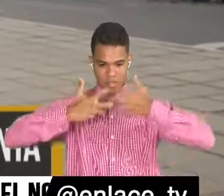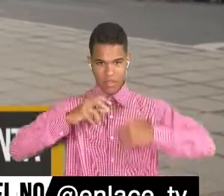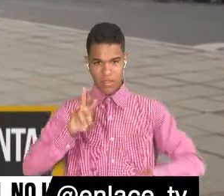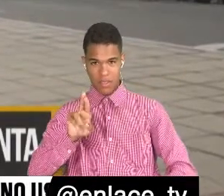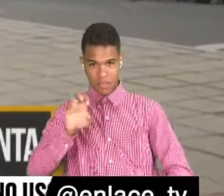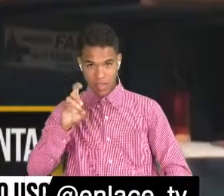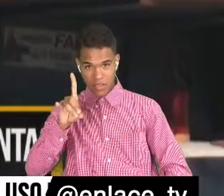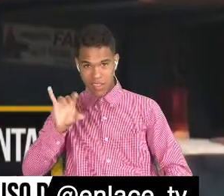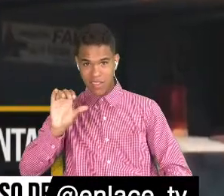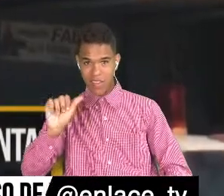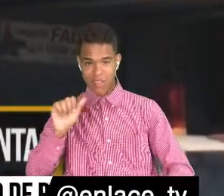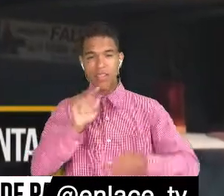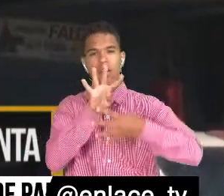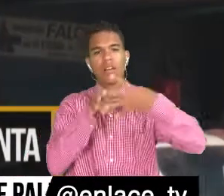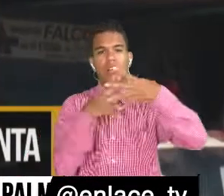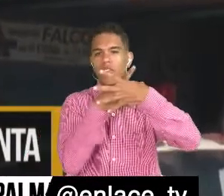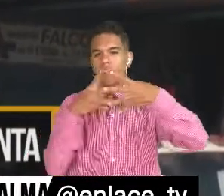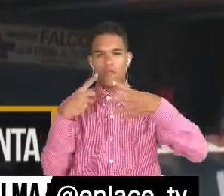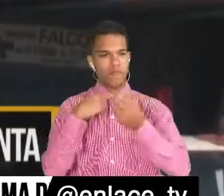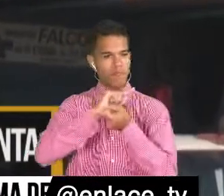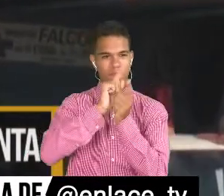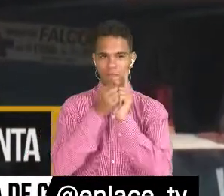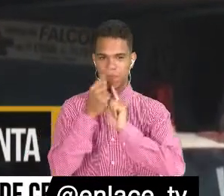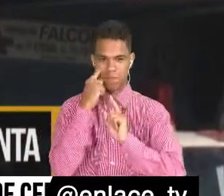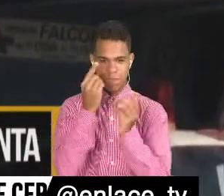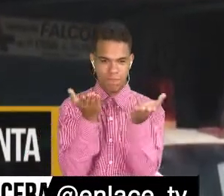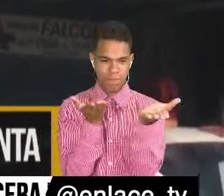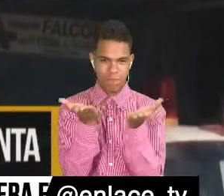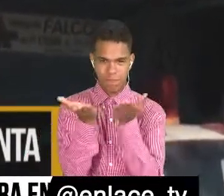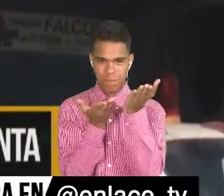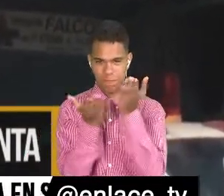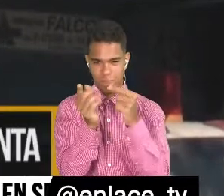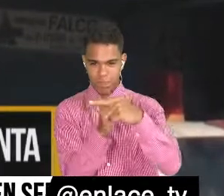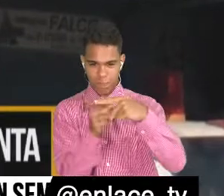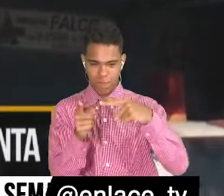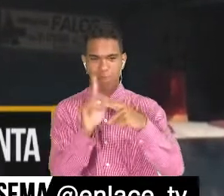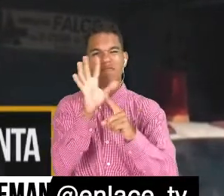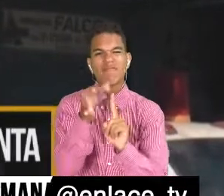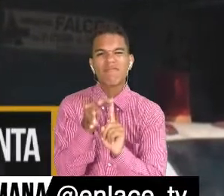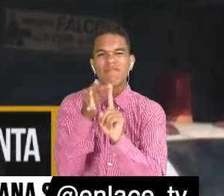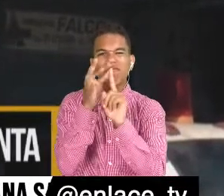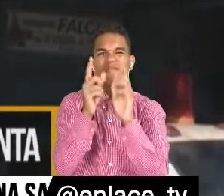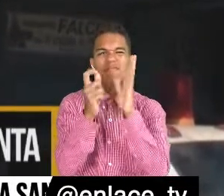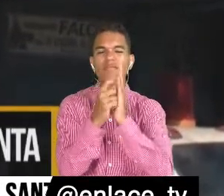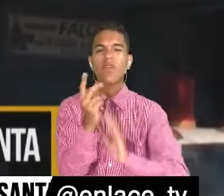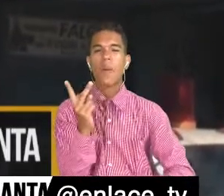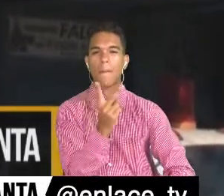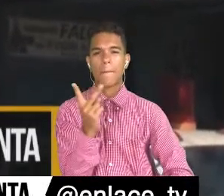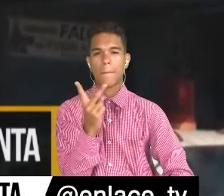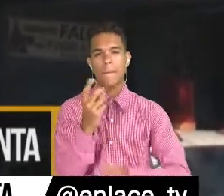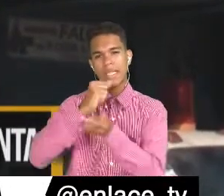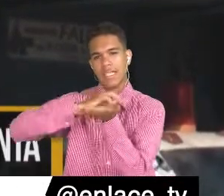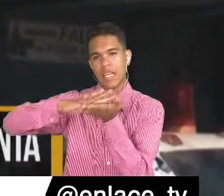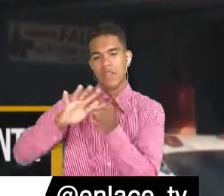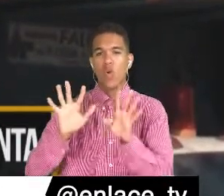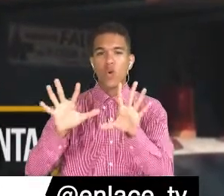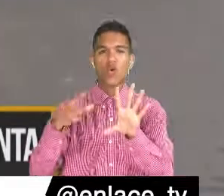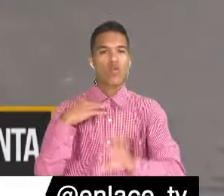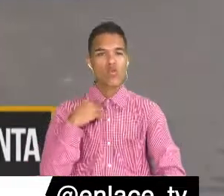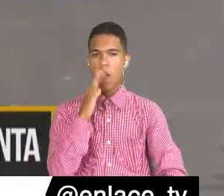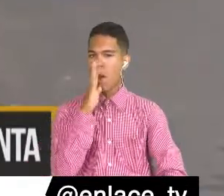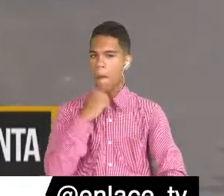una modificación en el horario de la prestación del servicio para estos días, especialmente para el Viernes Santo, cuando no se hará